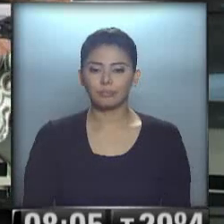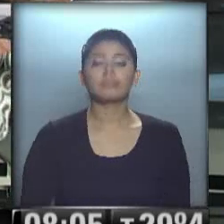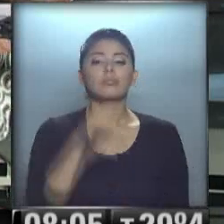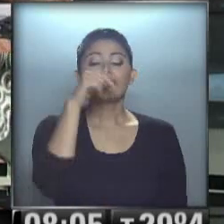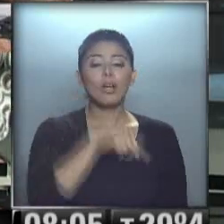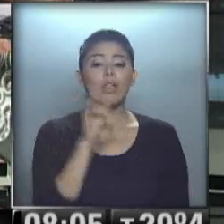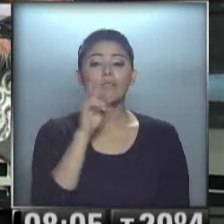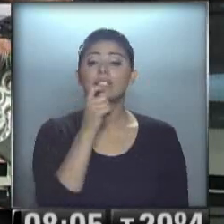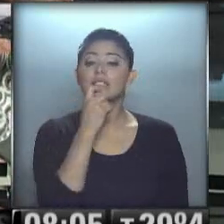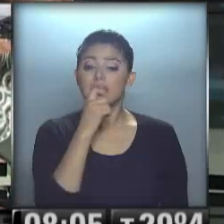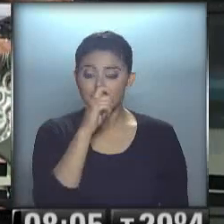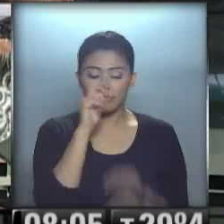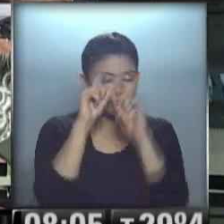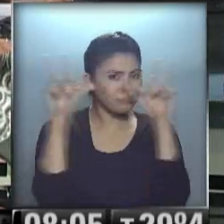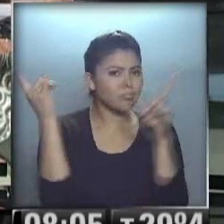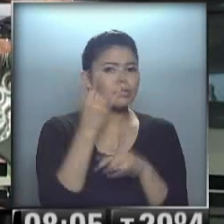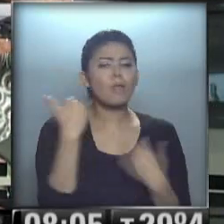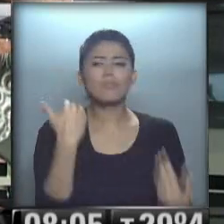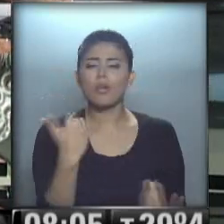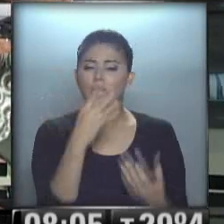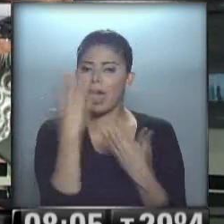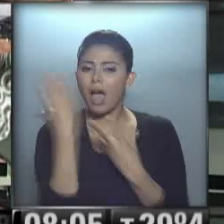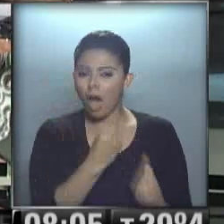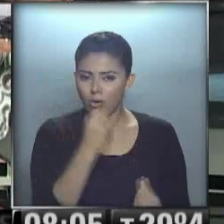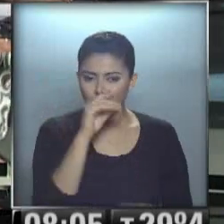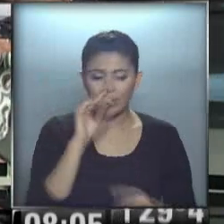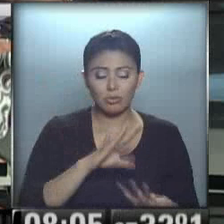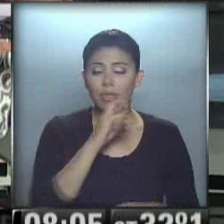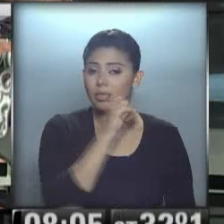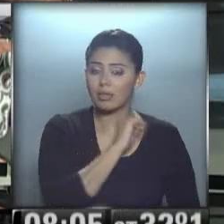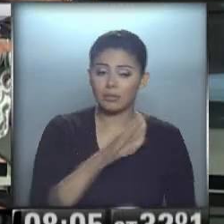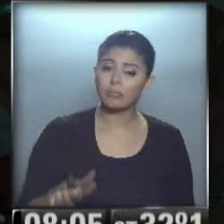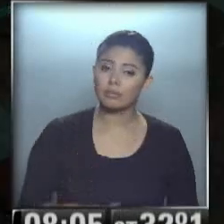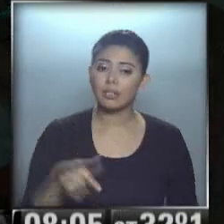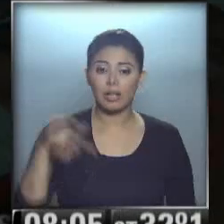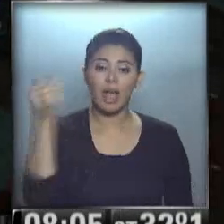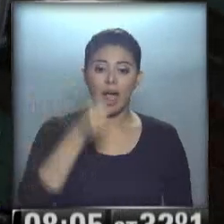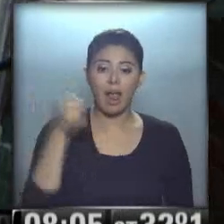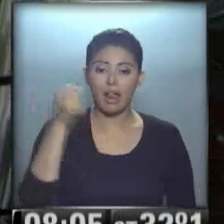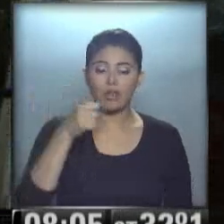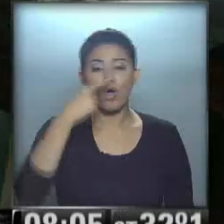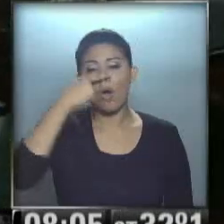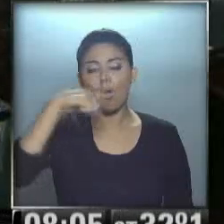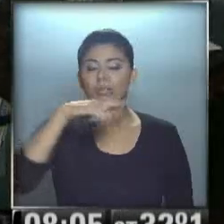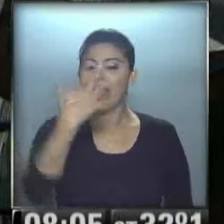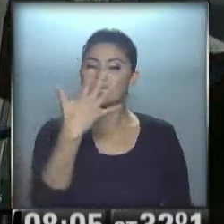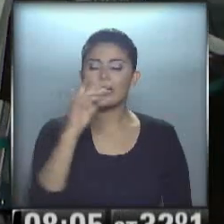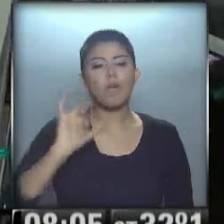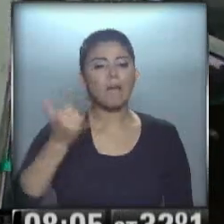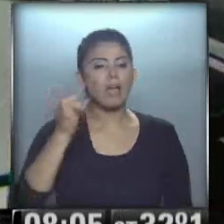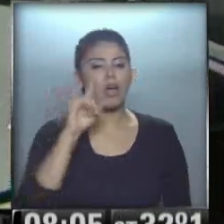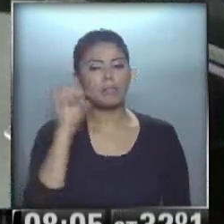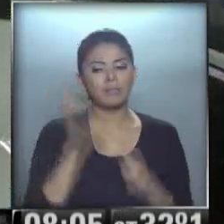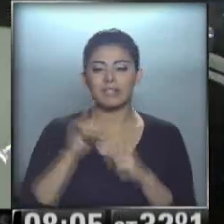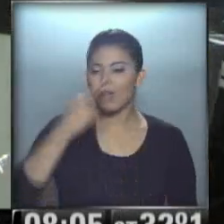Vamos a ver si la fantasía y la ficción nos puede sacar de estas realidades que nos traen las noticias. Y Alejo con sus últimas cinco, las mejores.